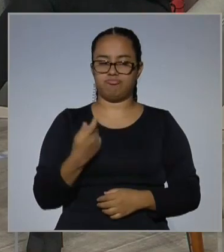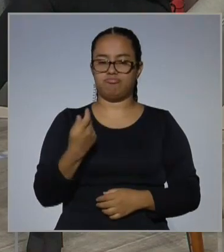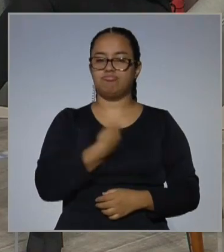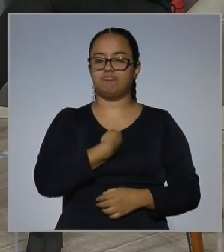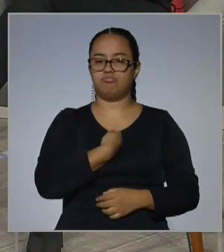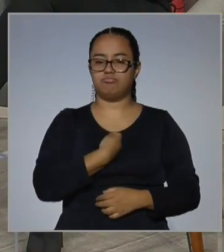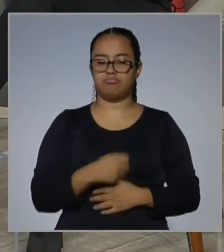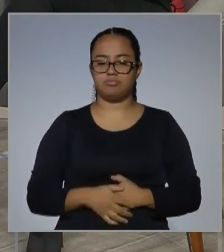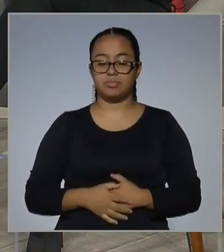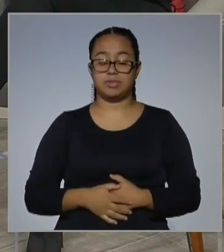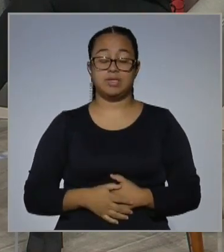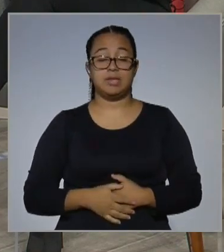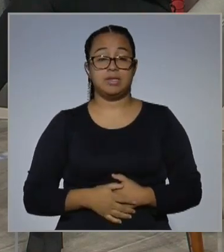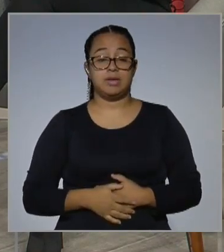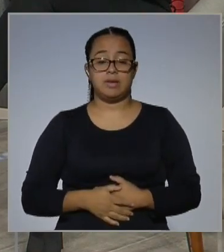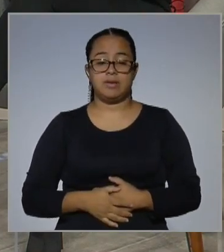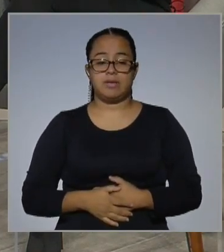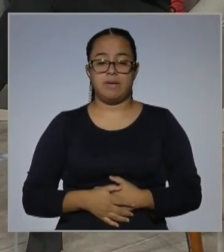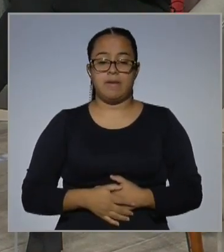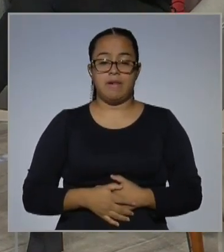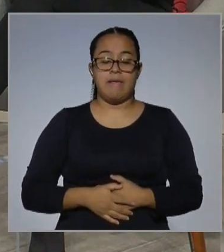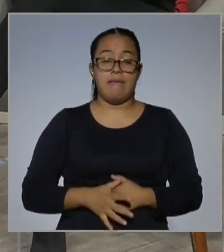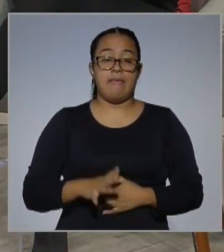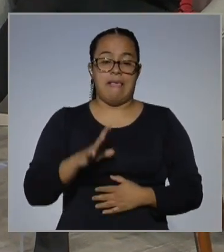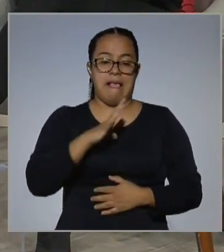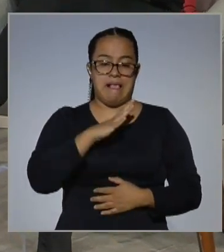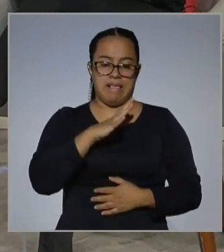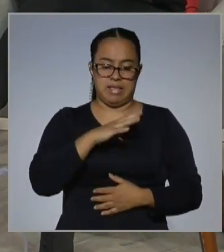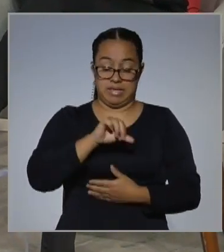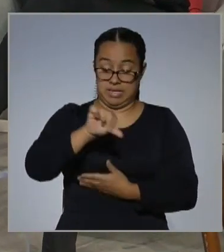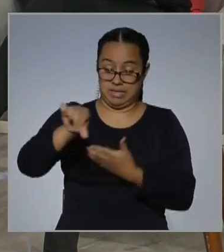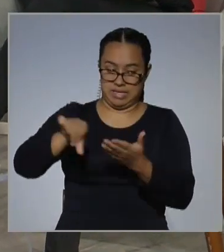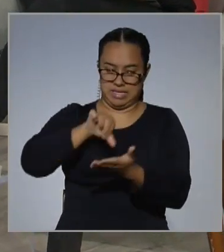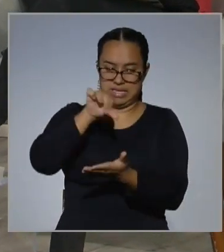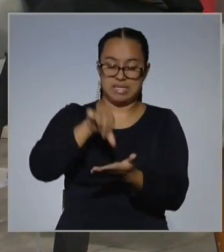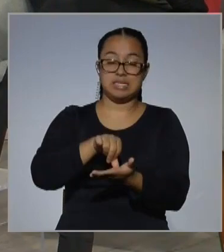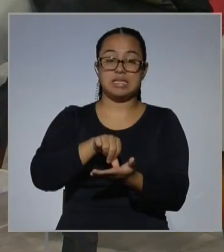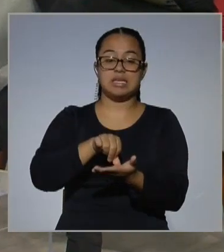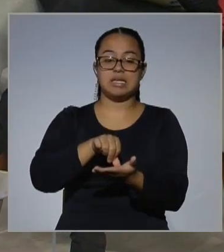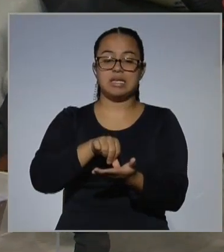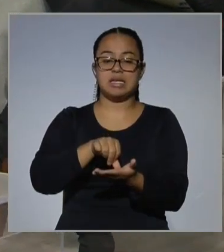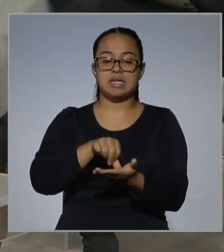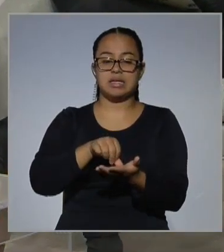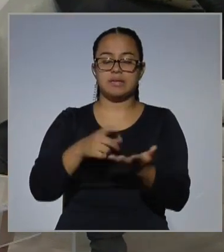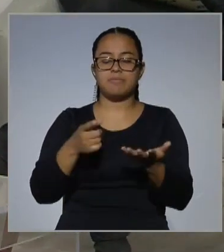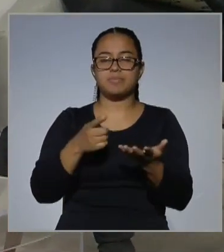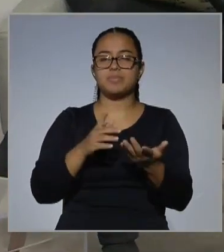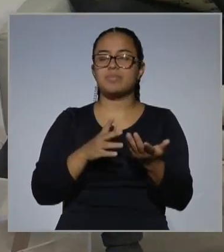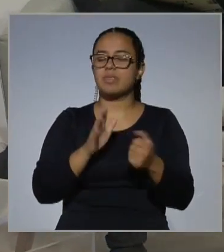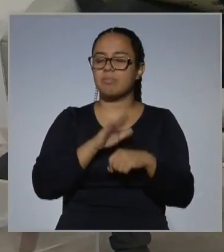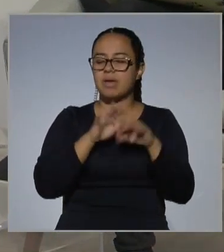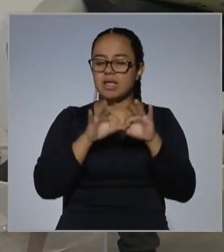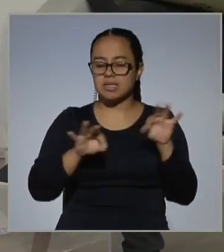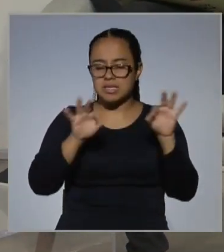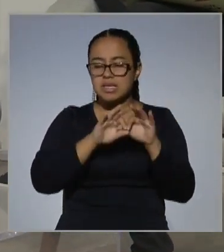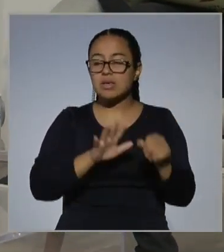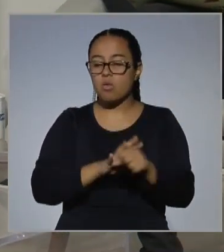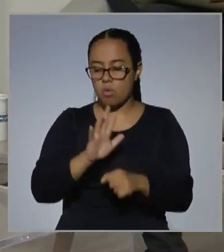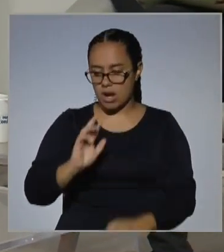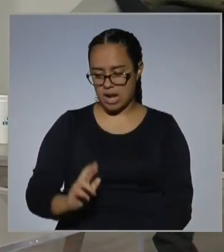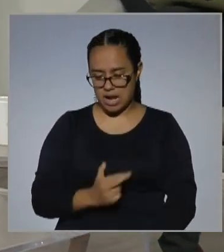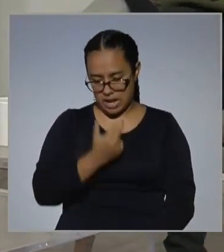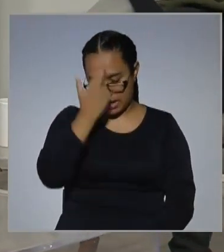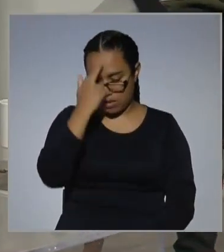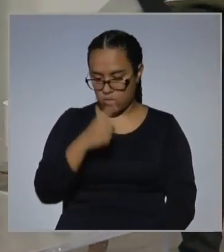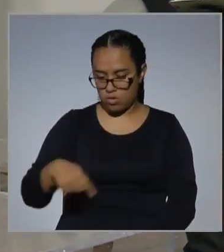que hay, en el centro está el recordar, el homenajear a nuestros